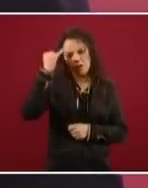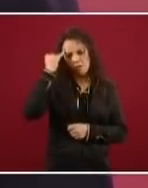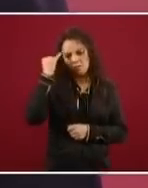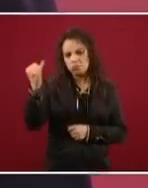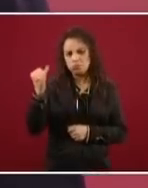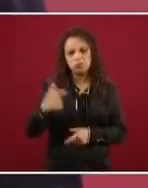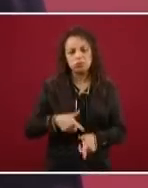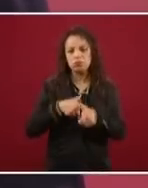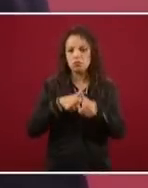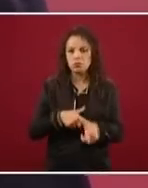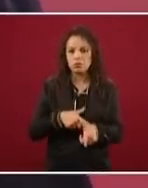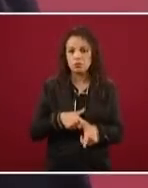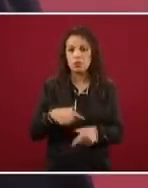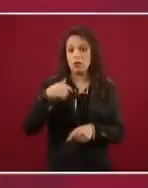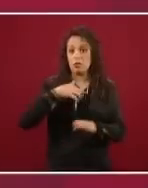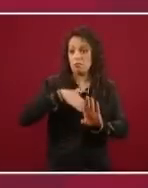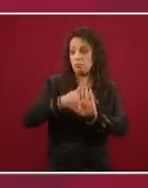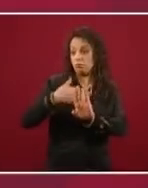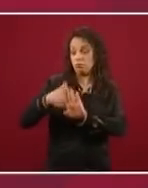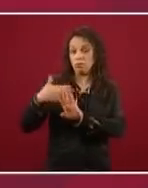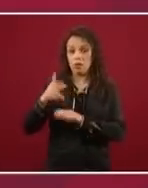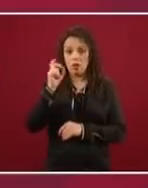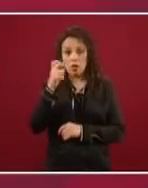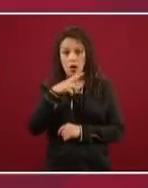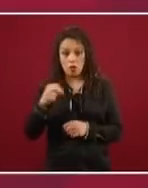le hacemos daño a nadie